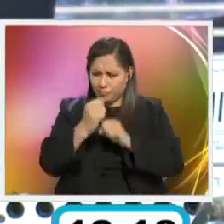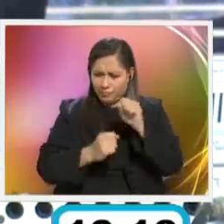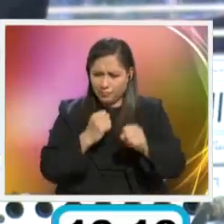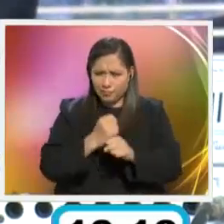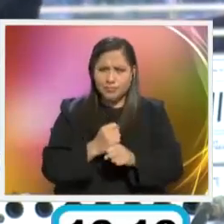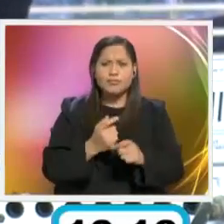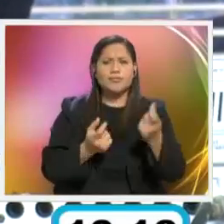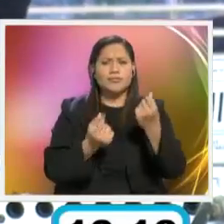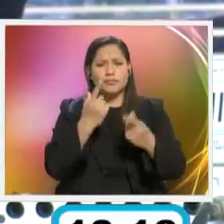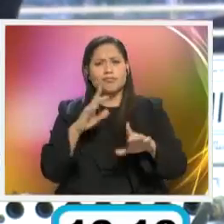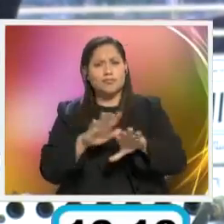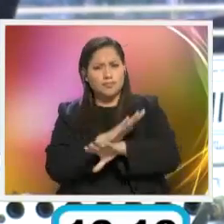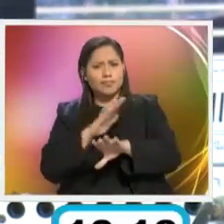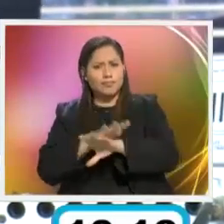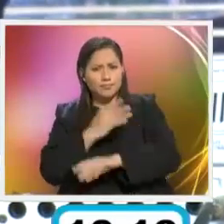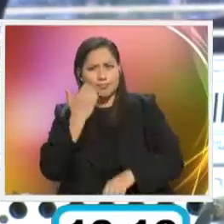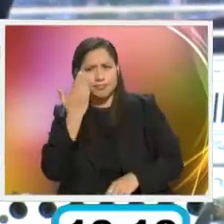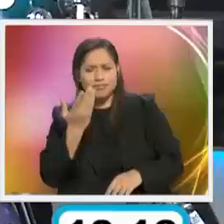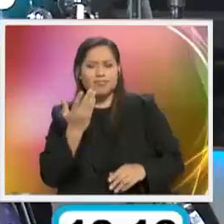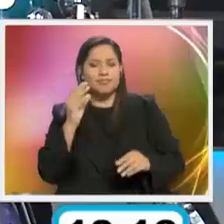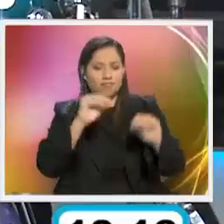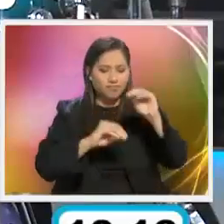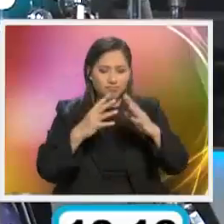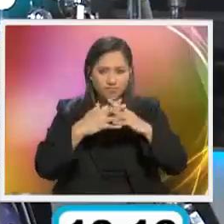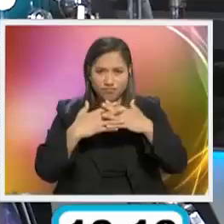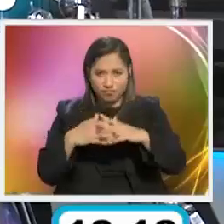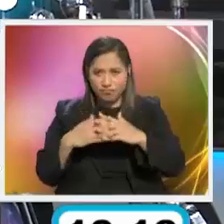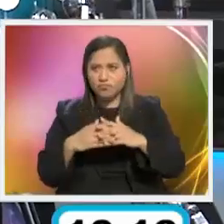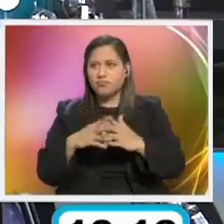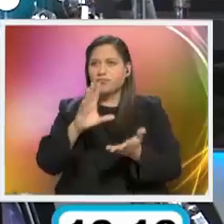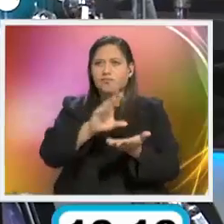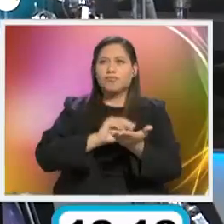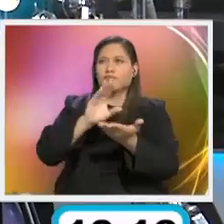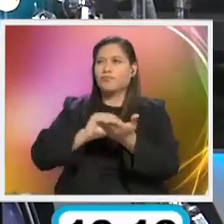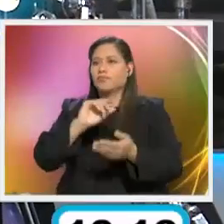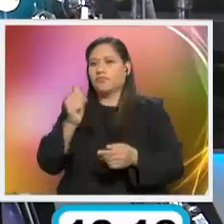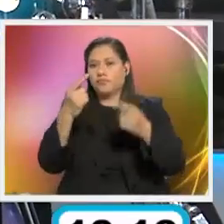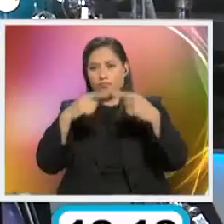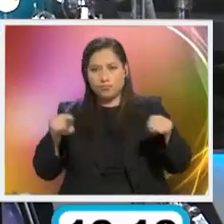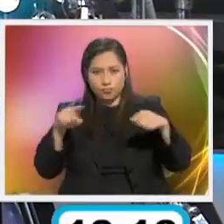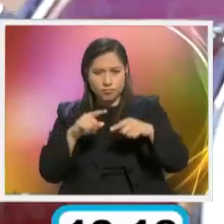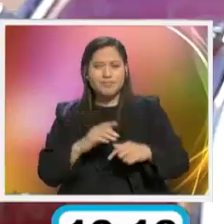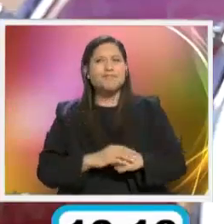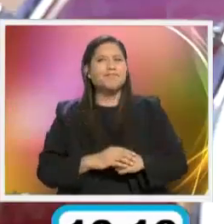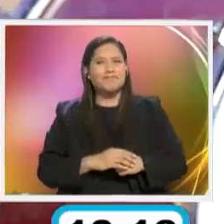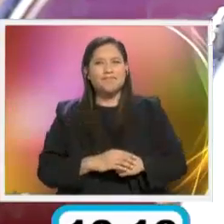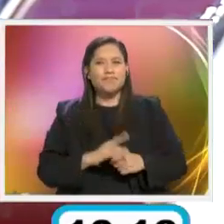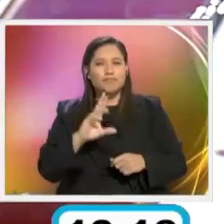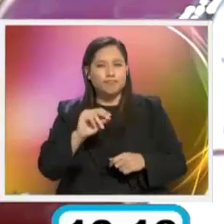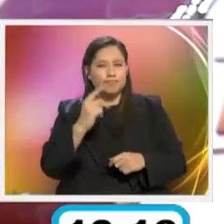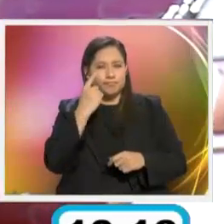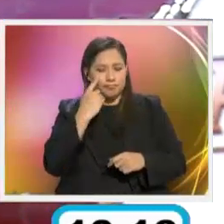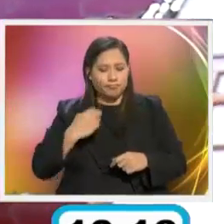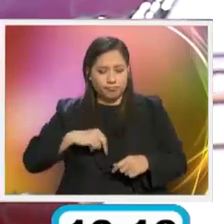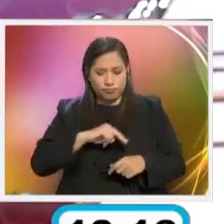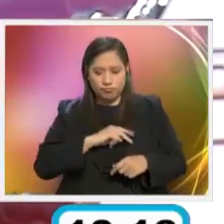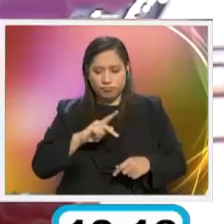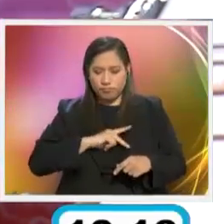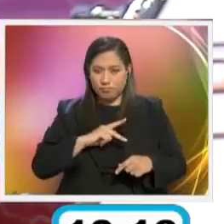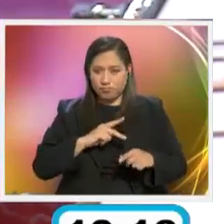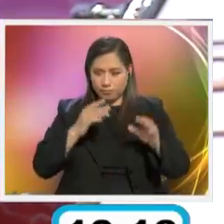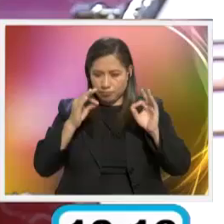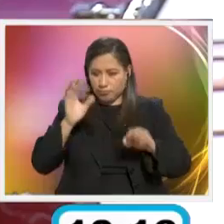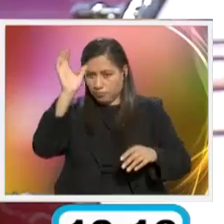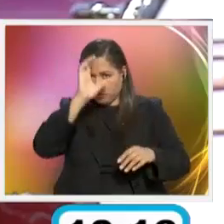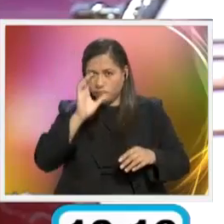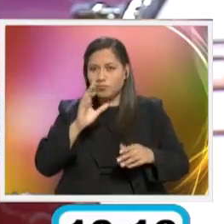hacer algunos cambios, fusionar otros géneros musicales también. Más bien lo que estamos es retomando nosotros nuestras raíces. Muy